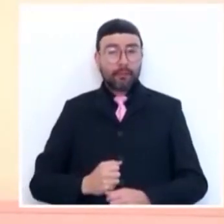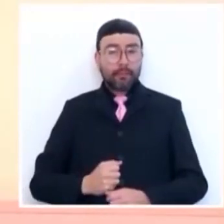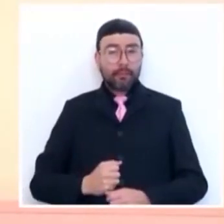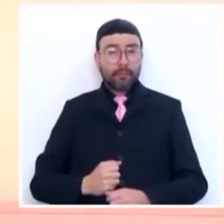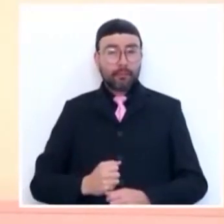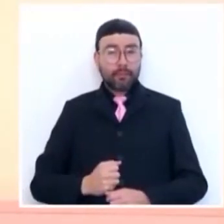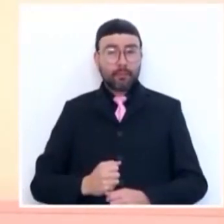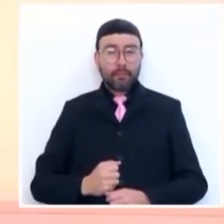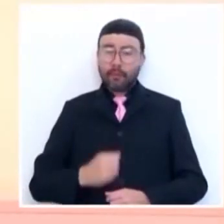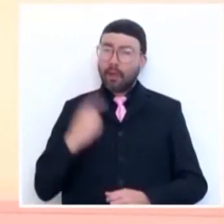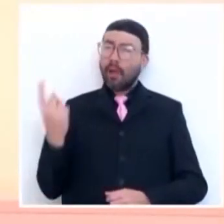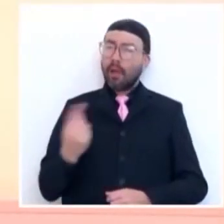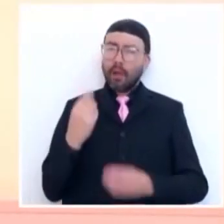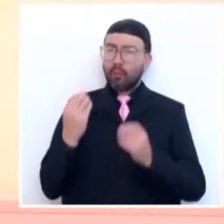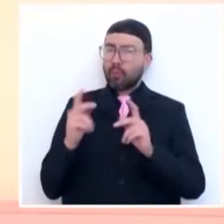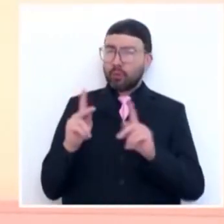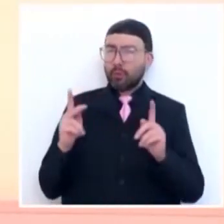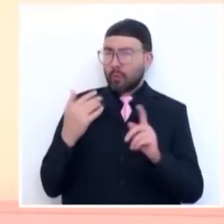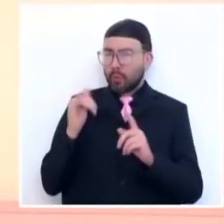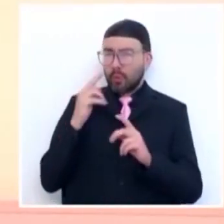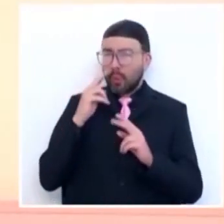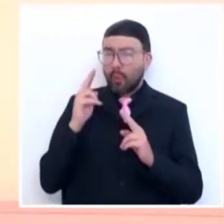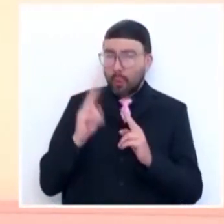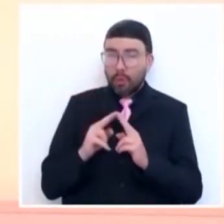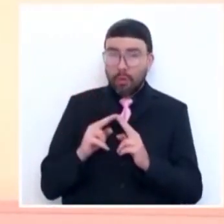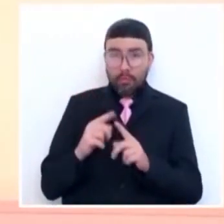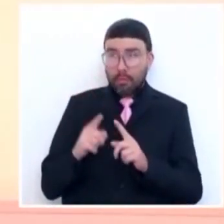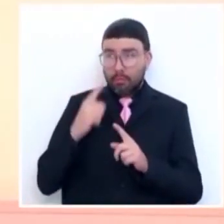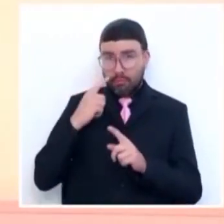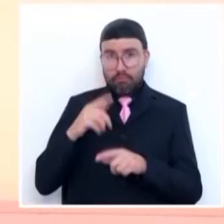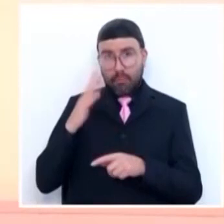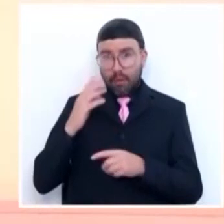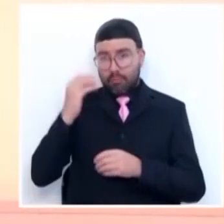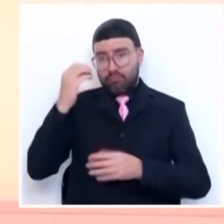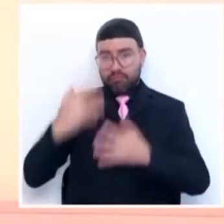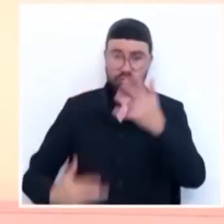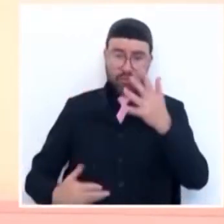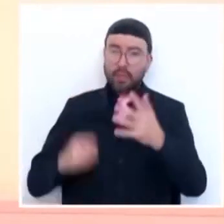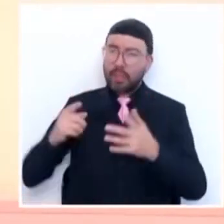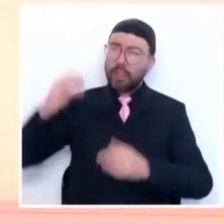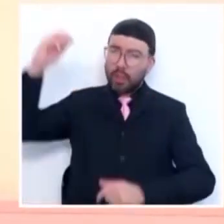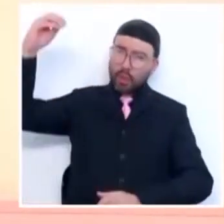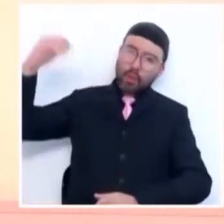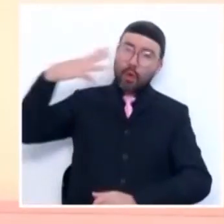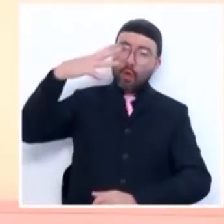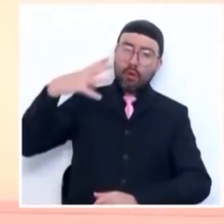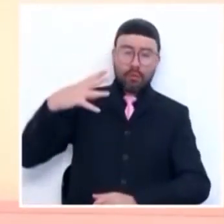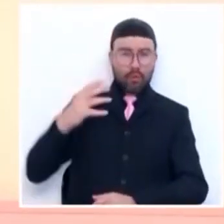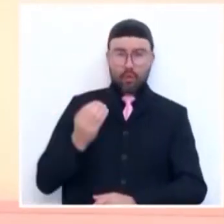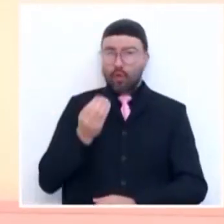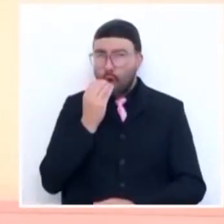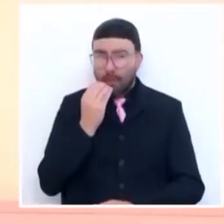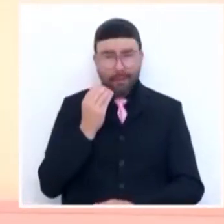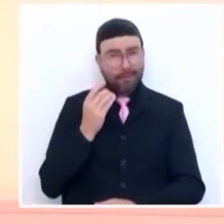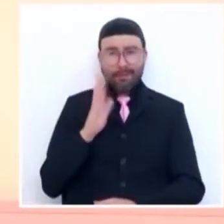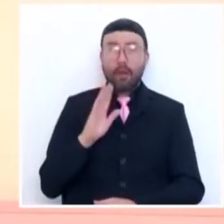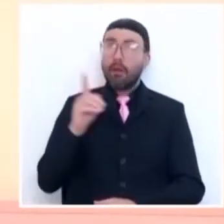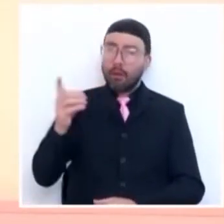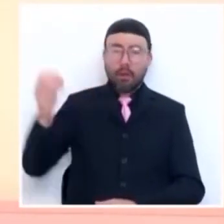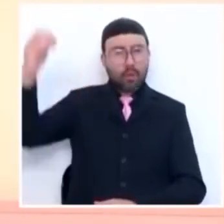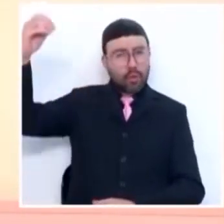que la mayoría de la gente conoce. Pero hay muchos más beneficios de la luz como alimento. Por